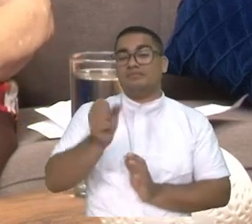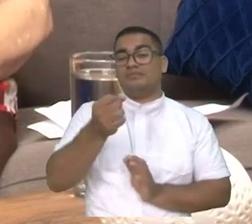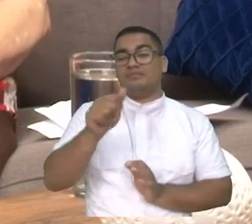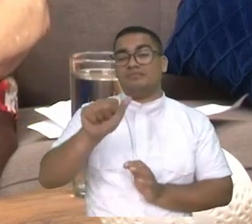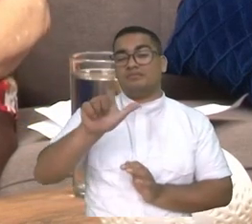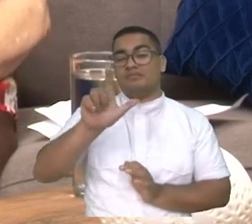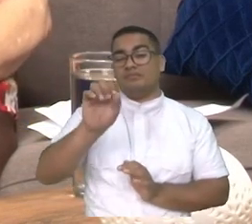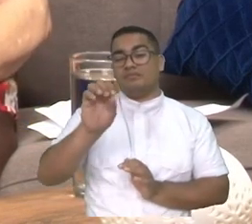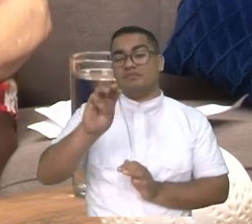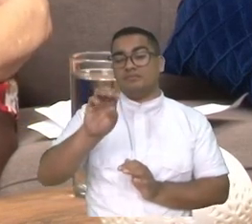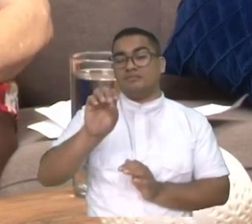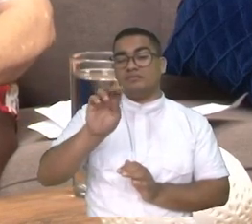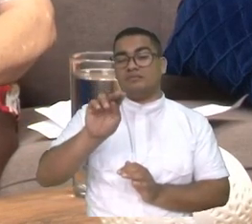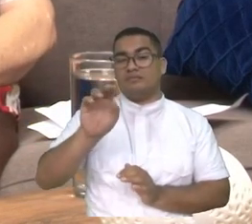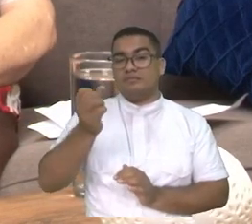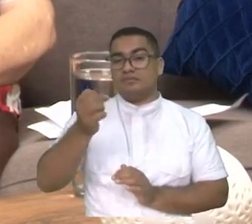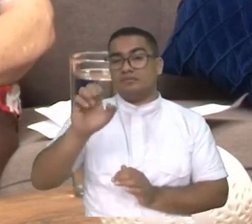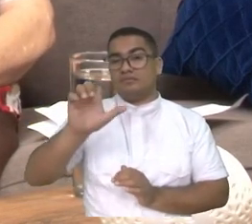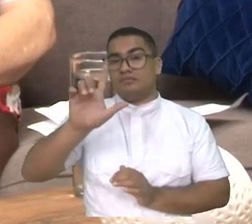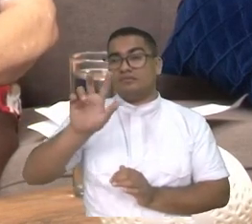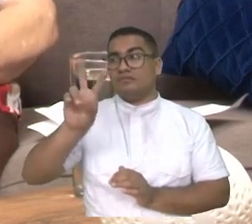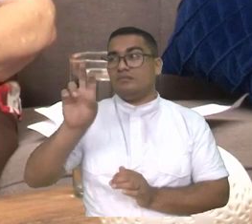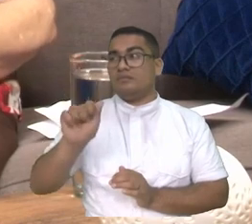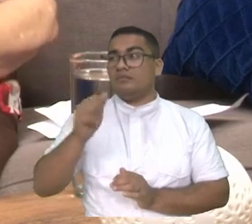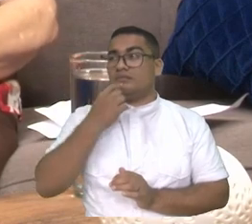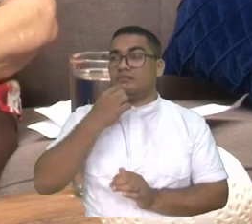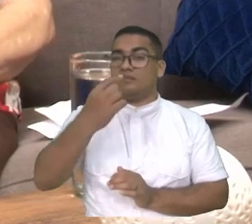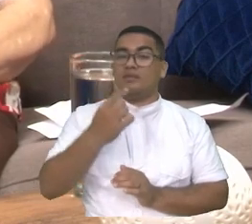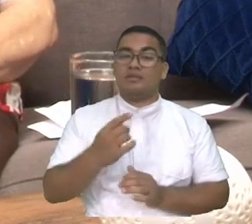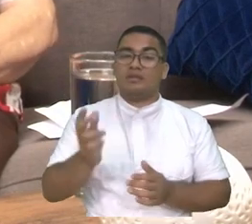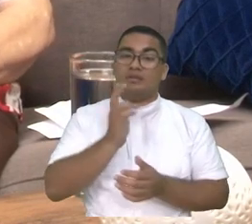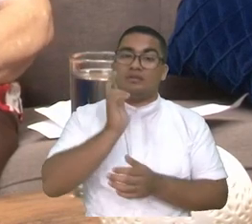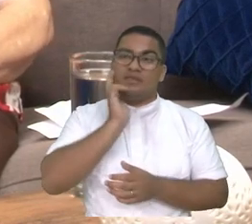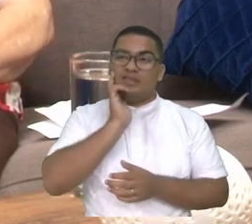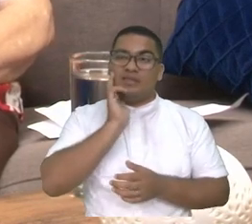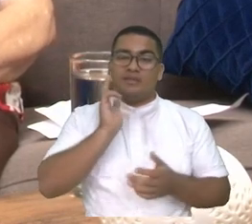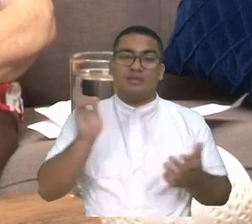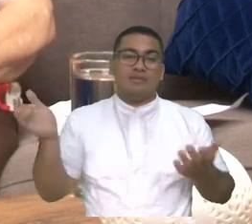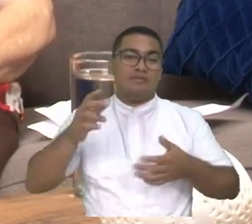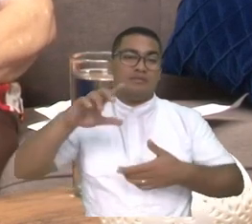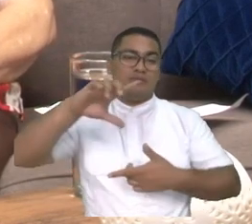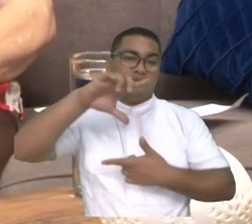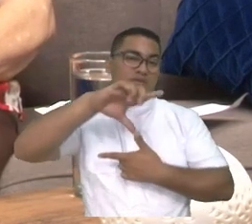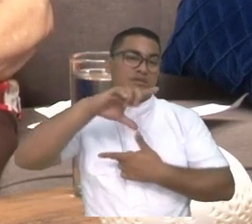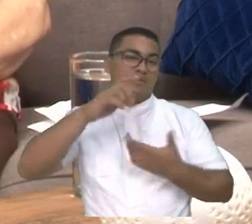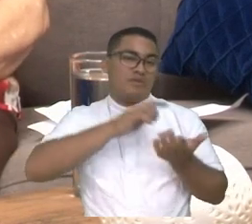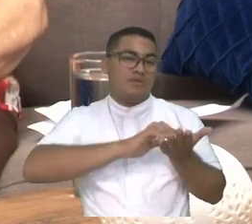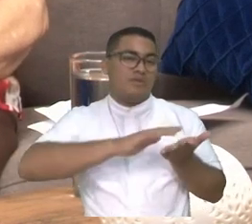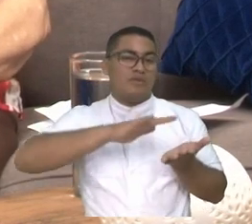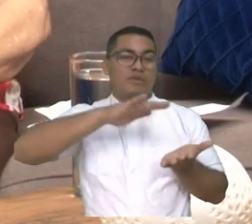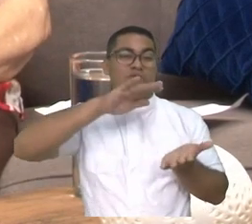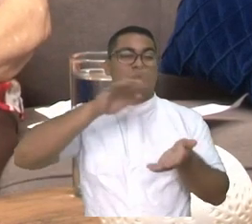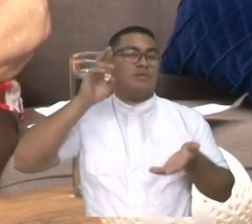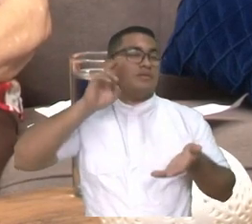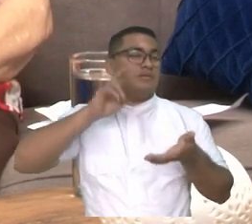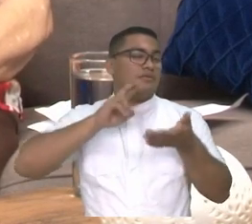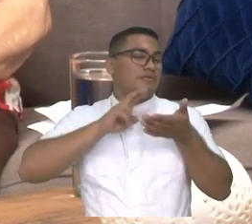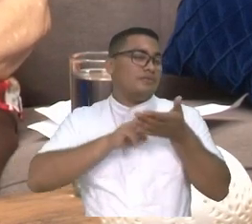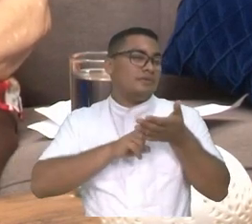Darío, únicamente Darío, renueva las latinas glorias ecuménicas como nunca la